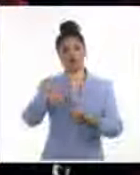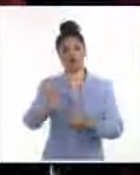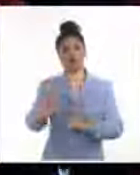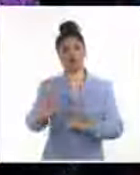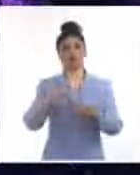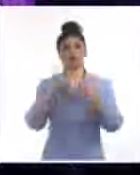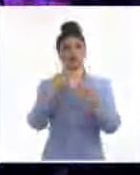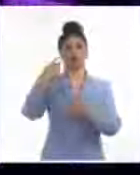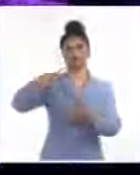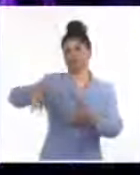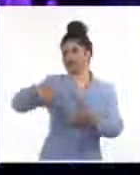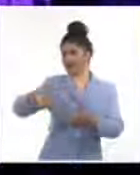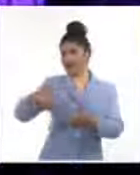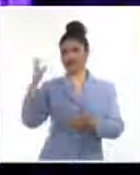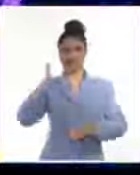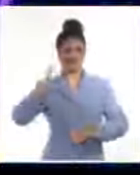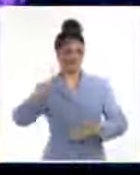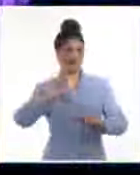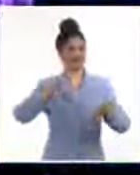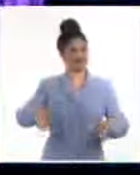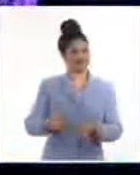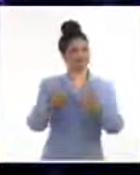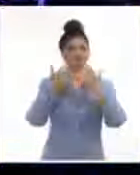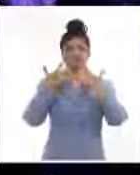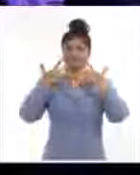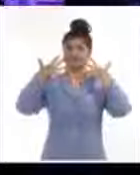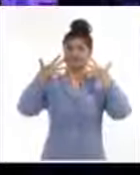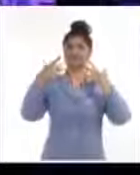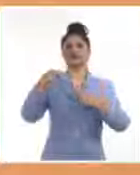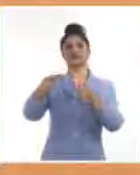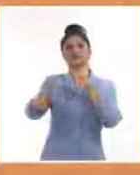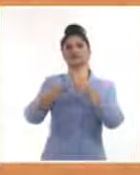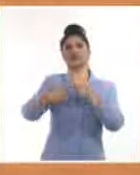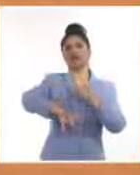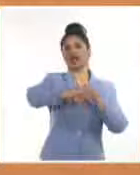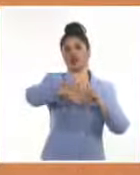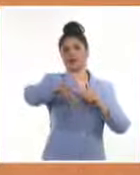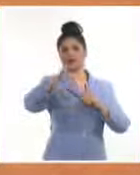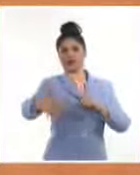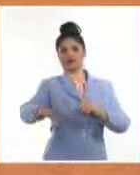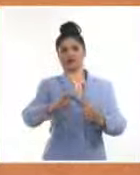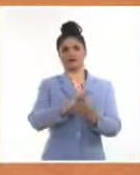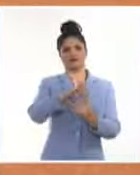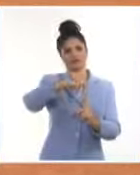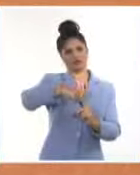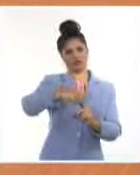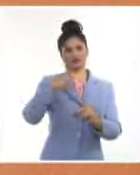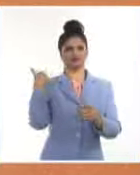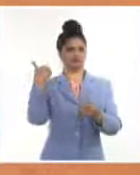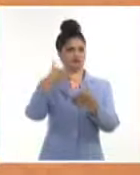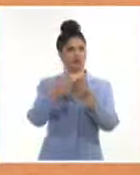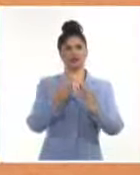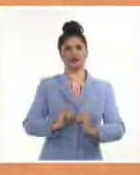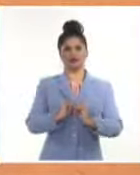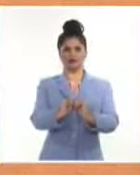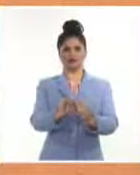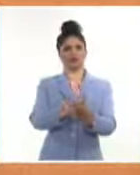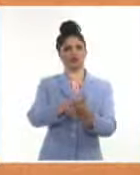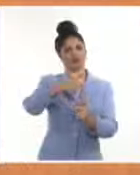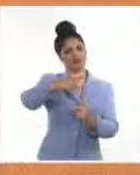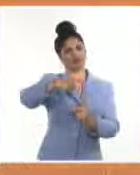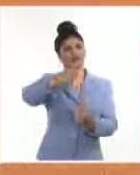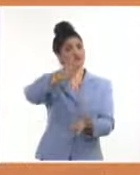dio cita en la explanada muy cerca de la hermosa Bahía Matancera. Bueno, Alejandro, era lo que teníamos desde aquí, desde Matanzas, sede de